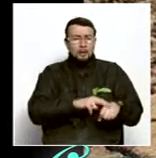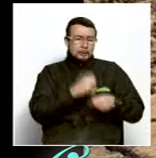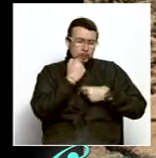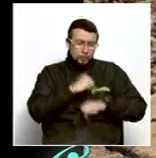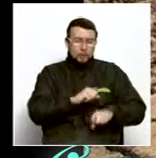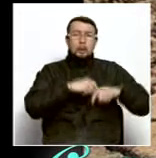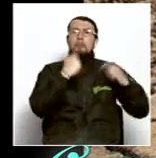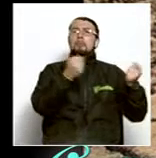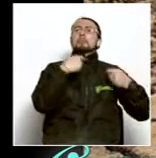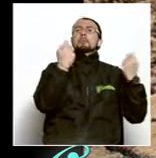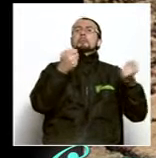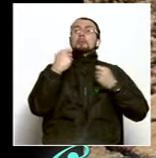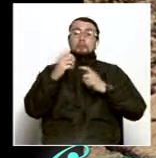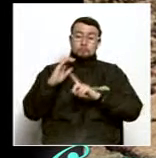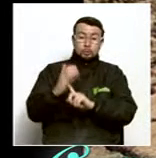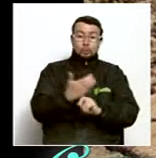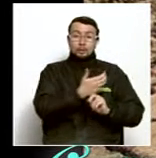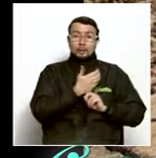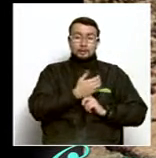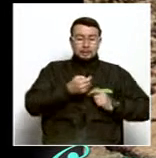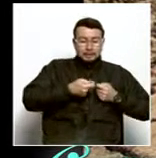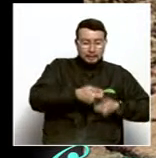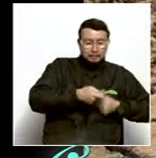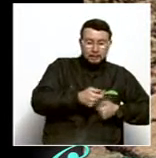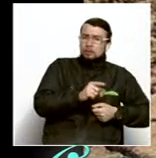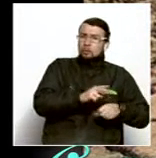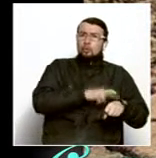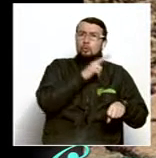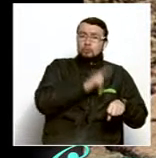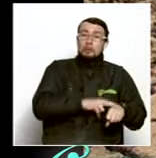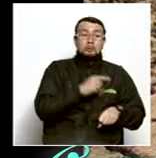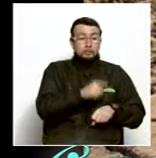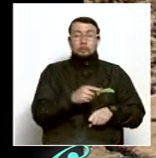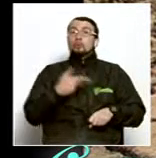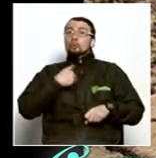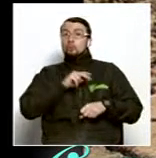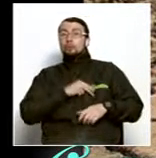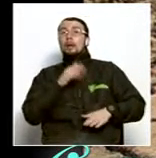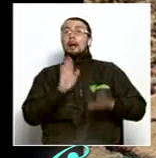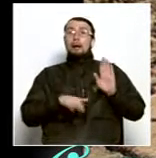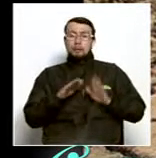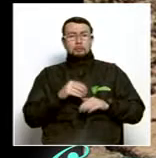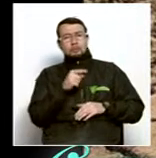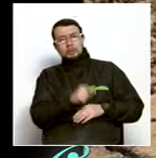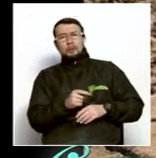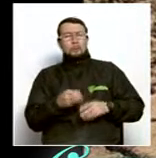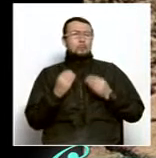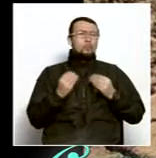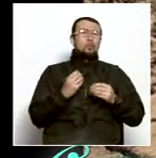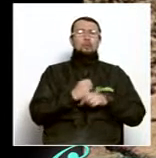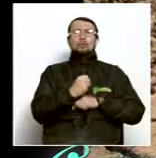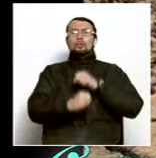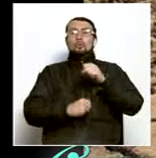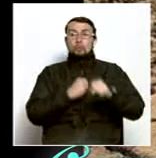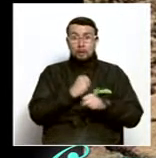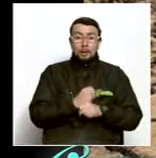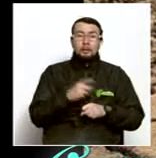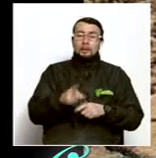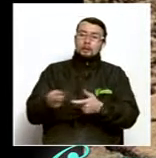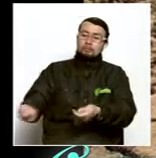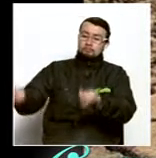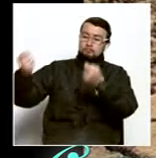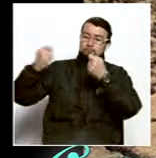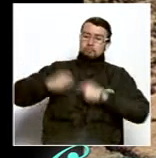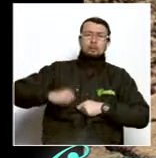rescatar, sino también proteger las semillas nativas que nosotros hemos utilizado durante muchos años y que son heredadas de